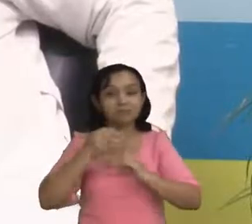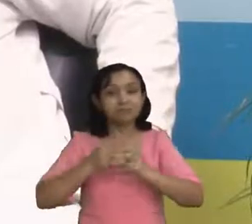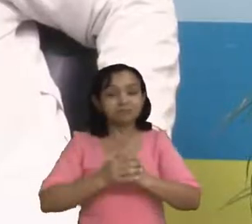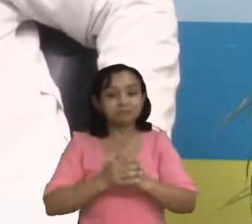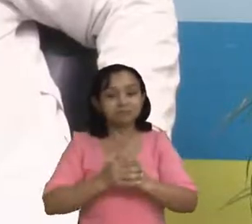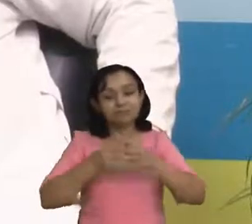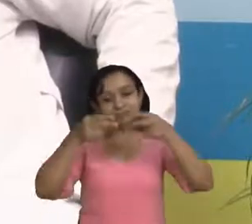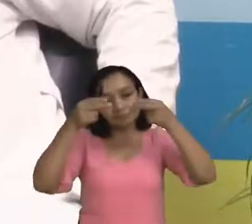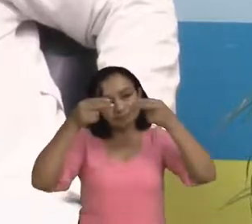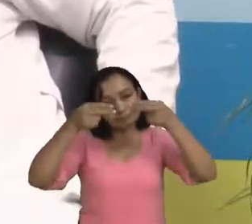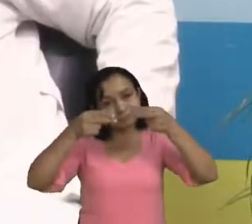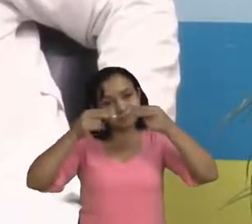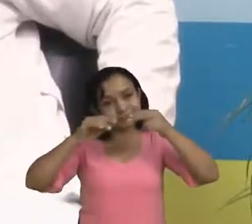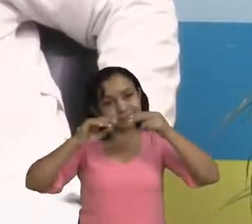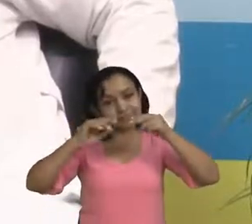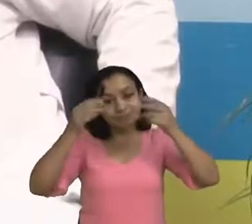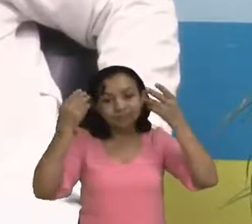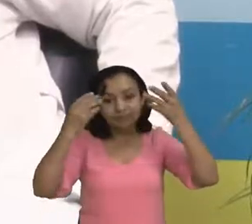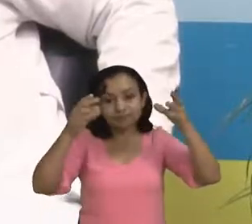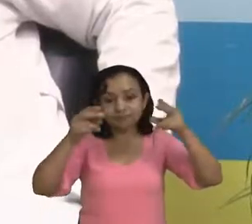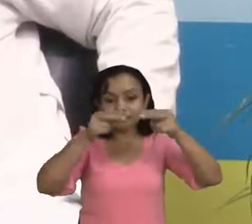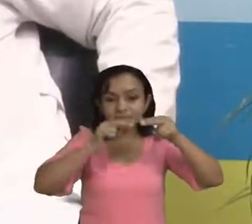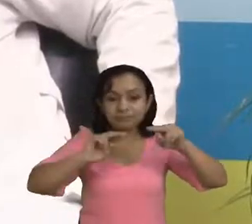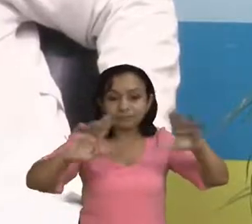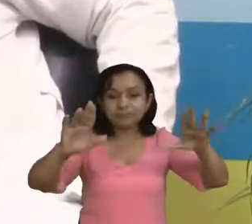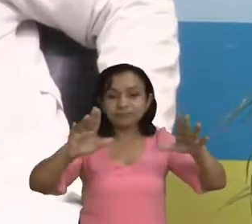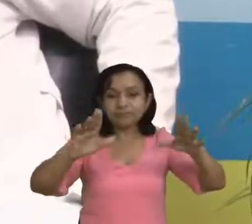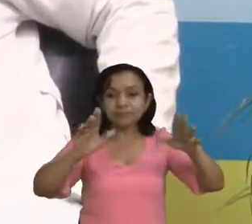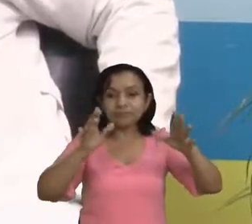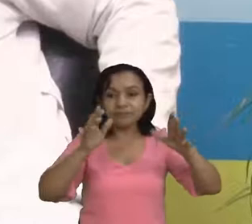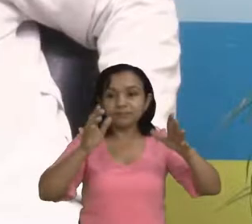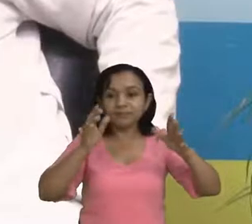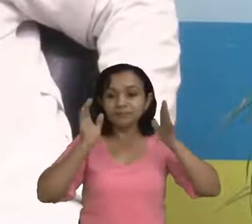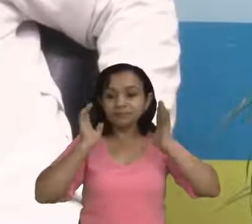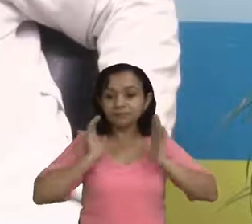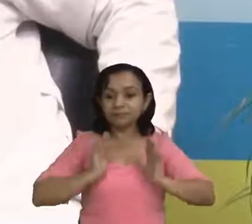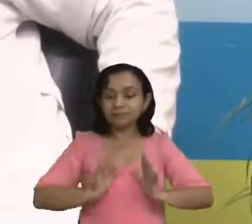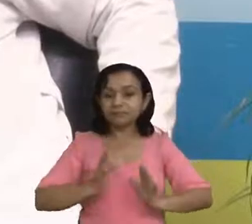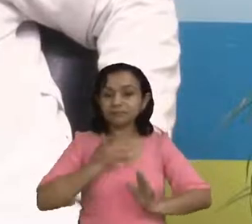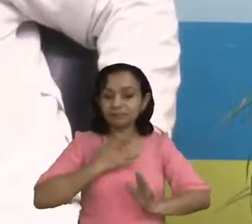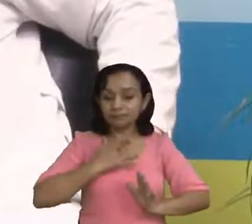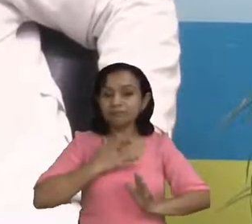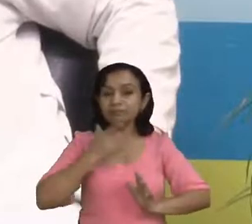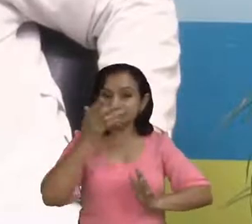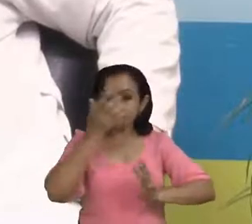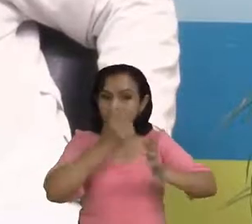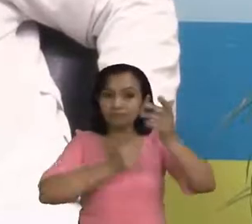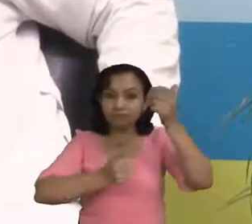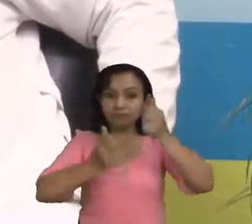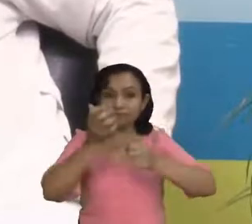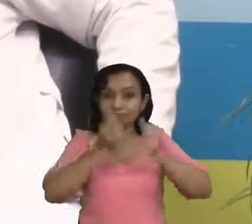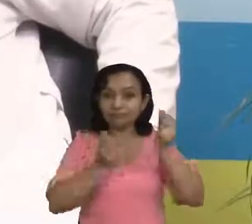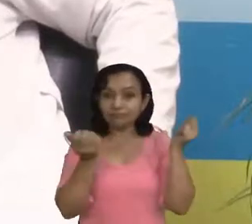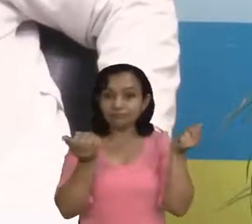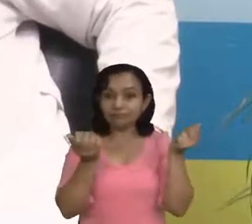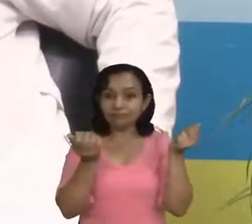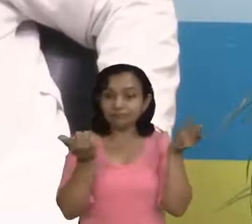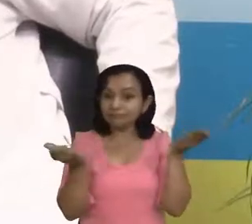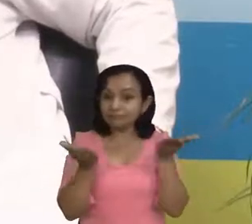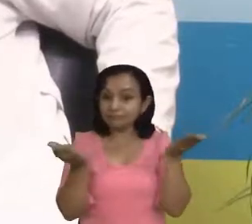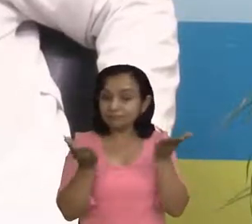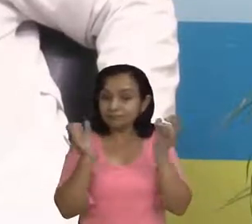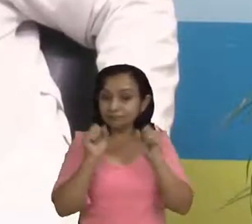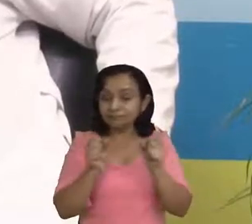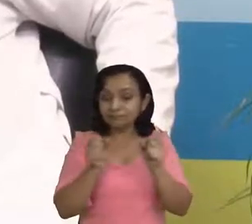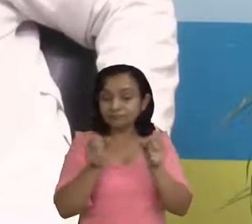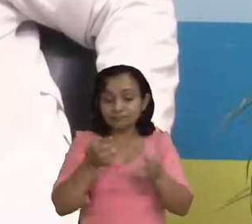lo natural, obviamente, por ejemplo, la leche y sus derivados. El cuerpo necesita calcio, ¿verdad? Y obviamente no vas a poder